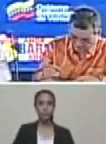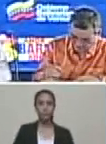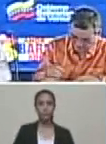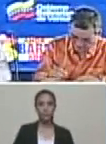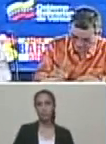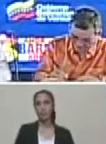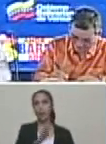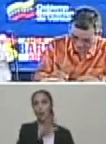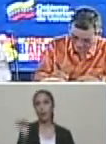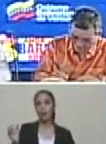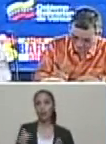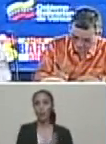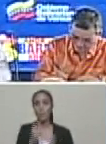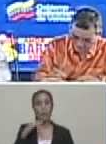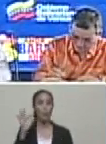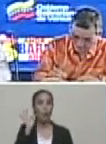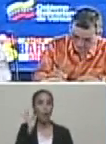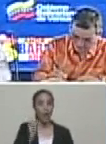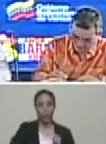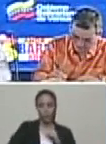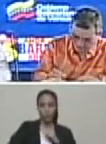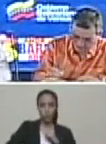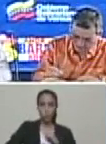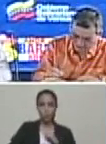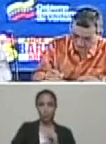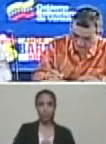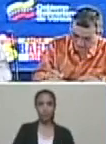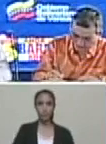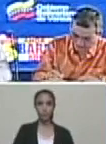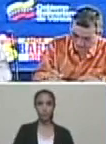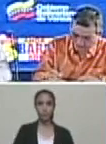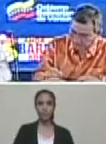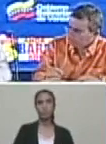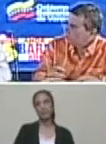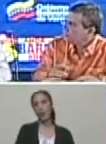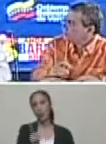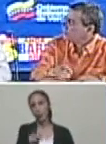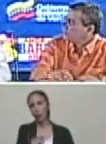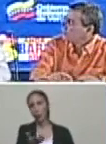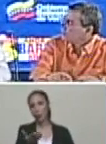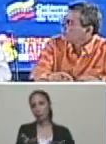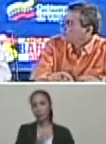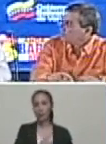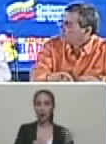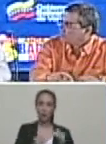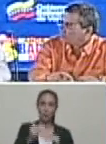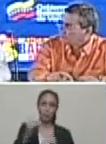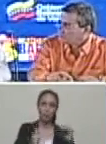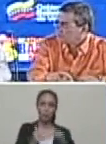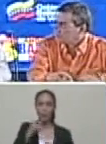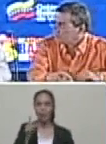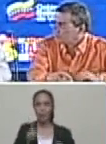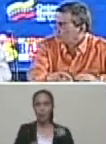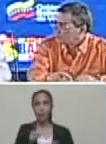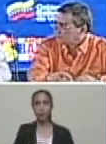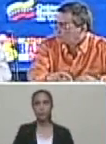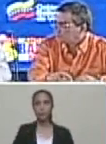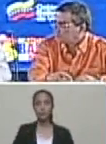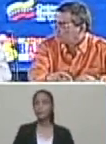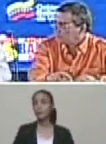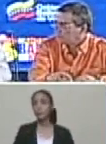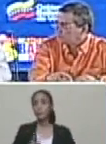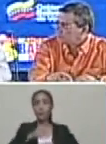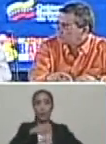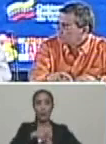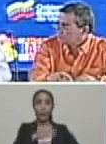Son 500.000 mujeres que paren cada año. Un poquito menos de 500, un poquito más de 500. A esta hora,